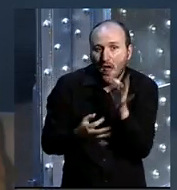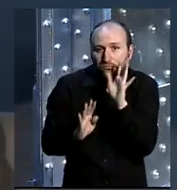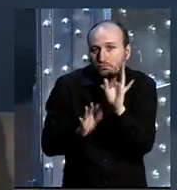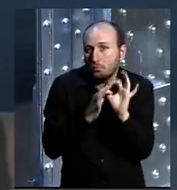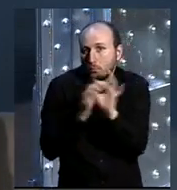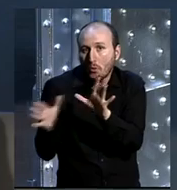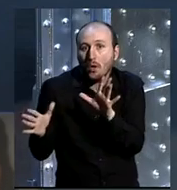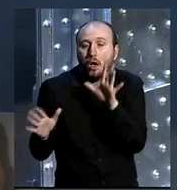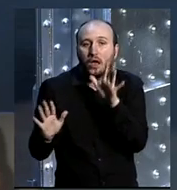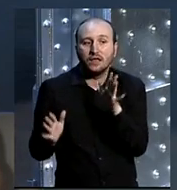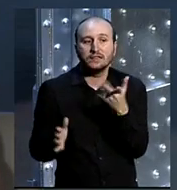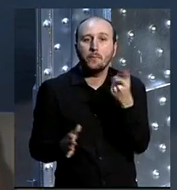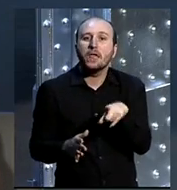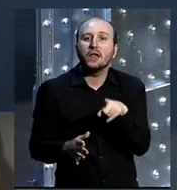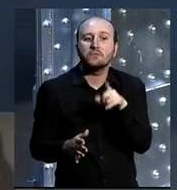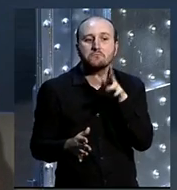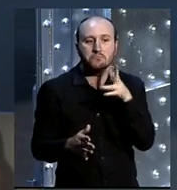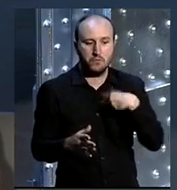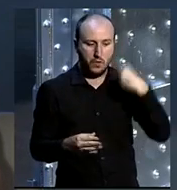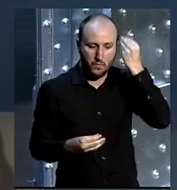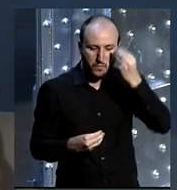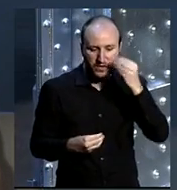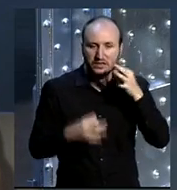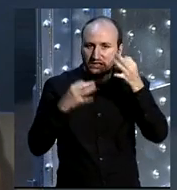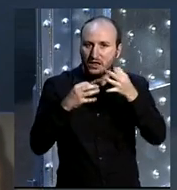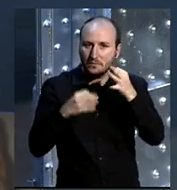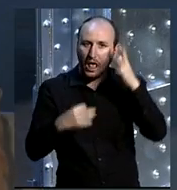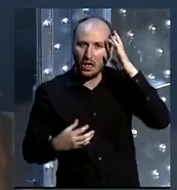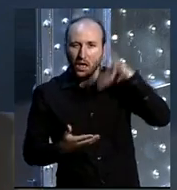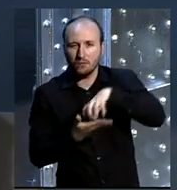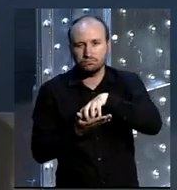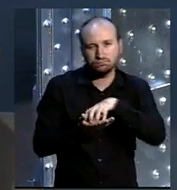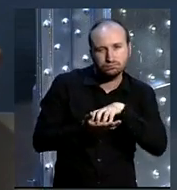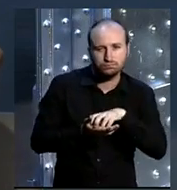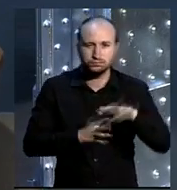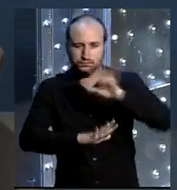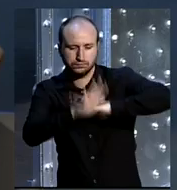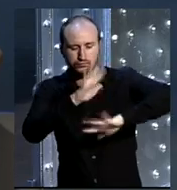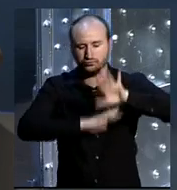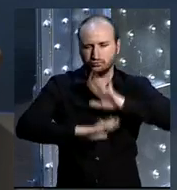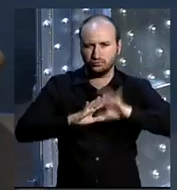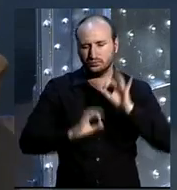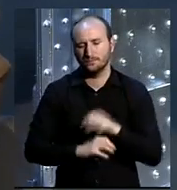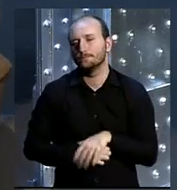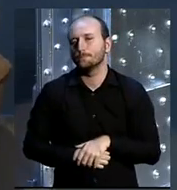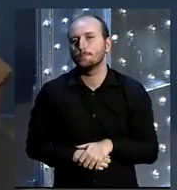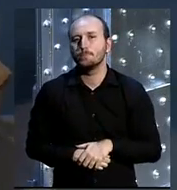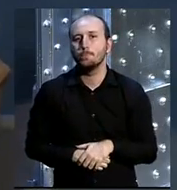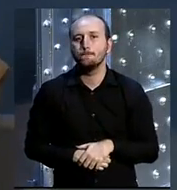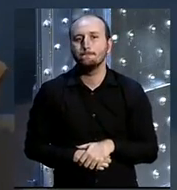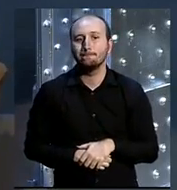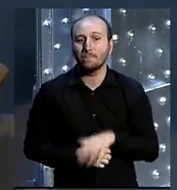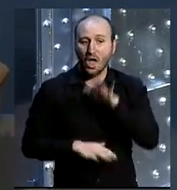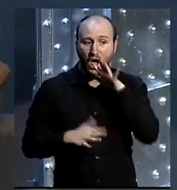además en todo caso confunden y no es la línea que hay que seguir. Hay contactos